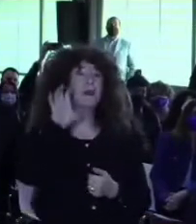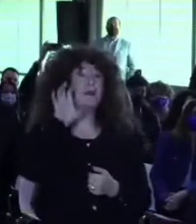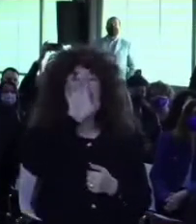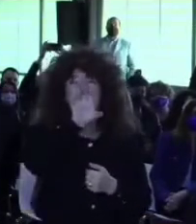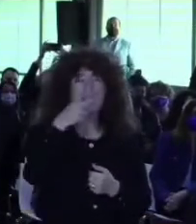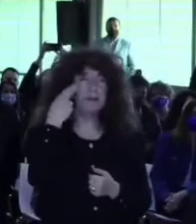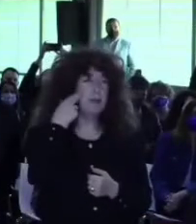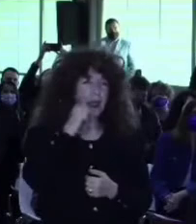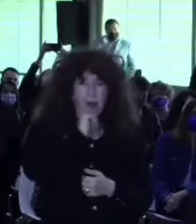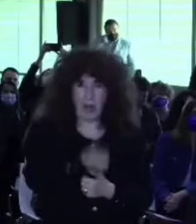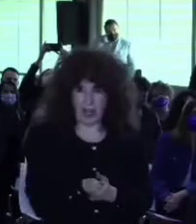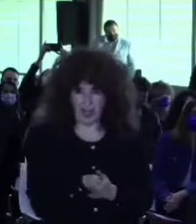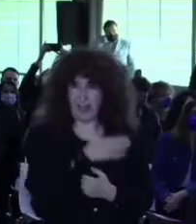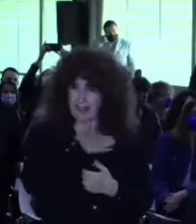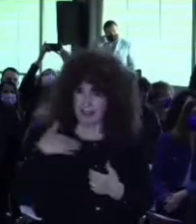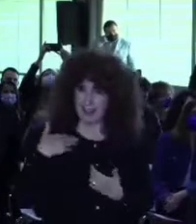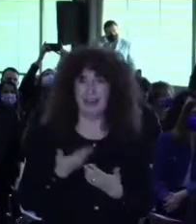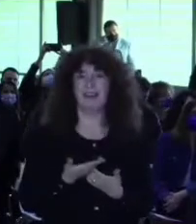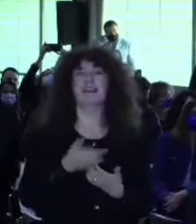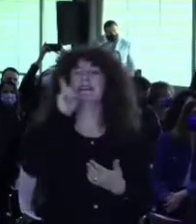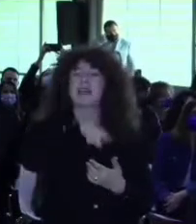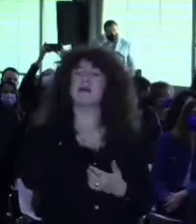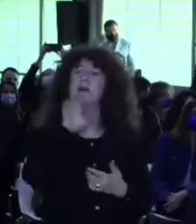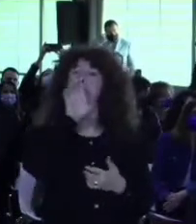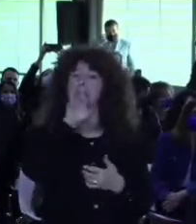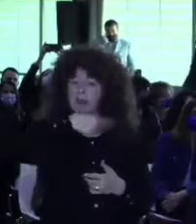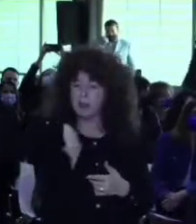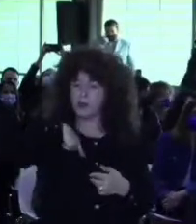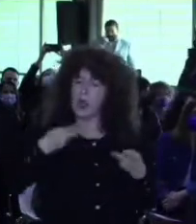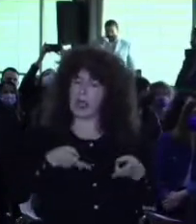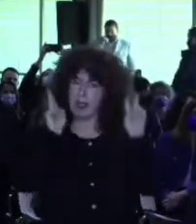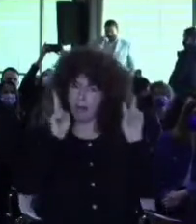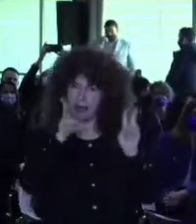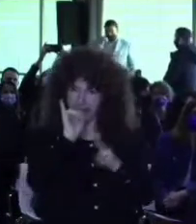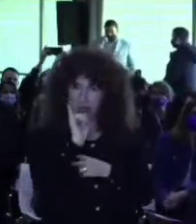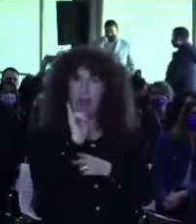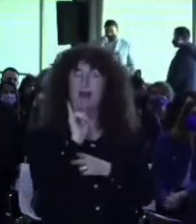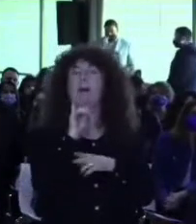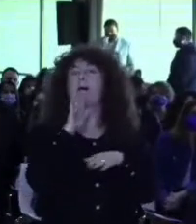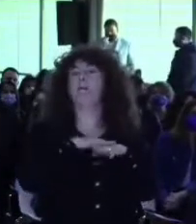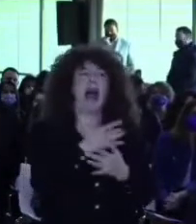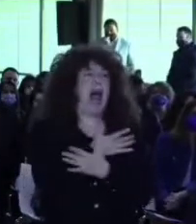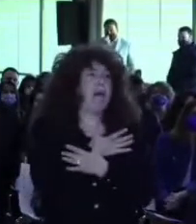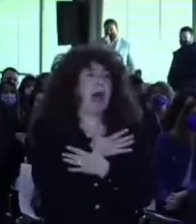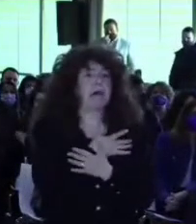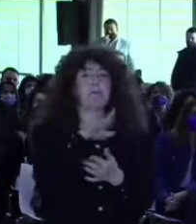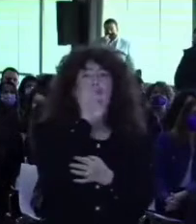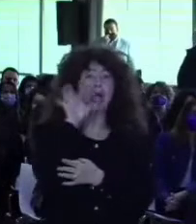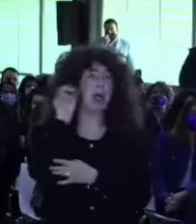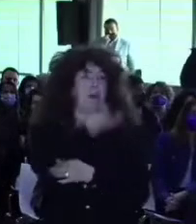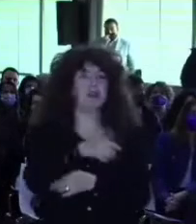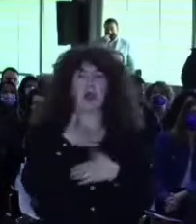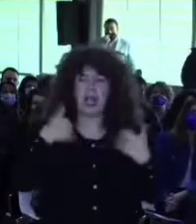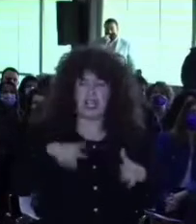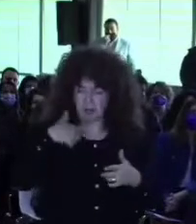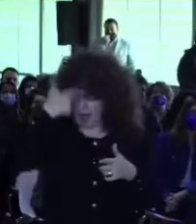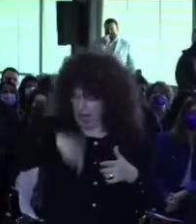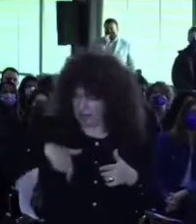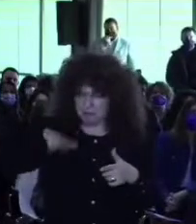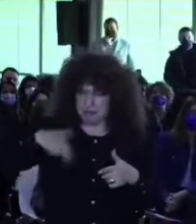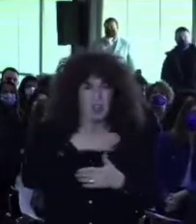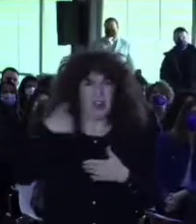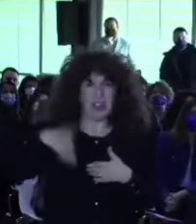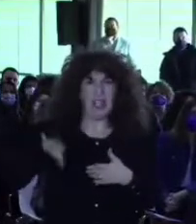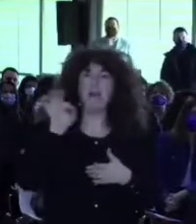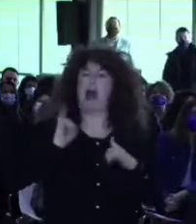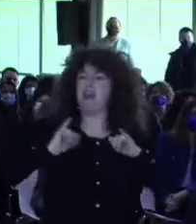haya miedo y en el que tengamos libertad para amar a quien queramos, para ser quien queramos ser, para disfrutar de